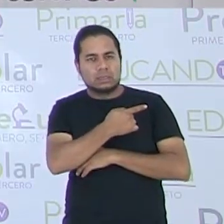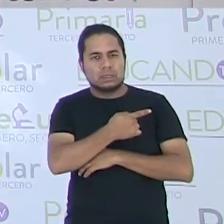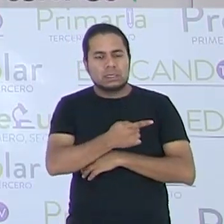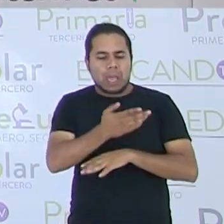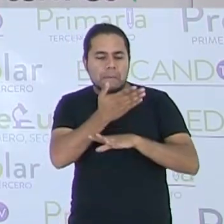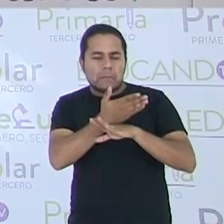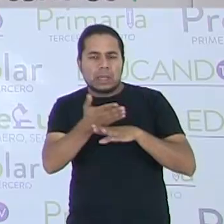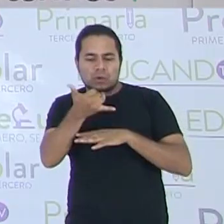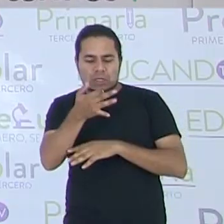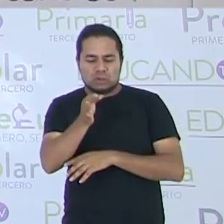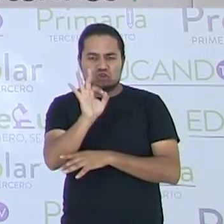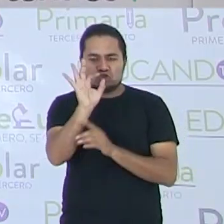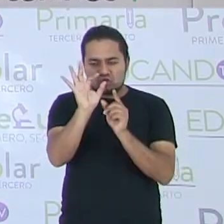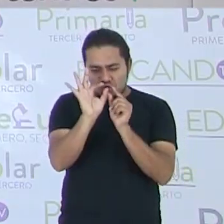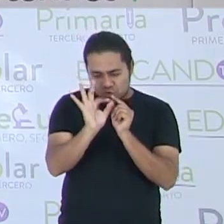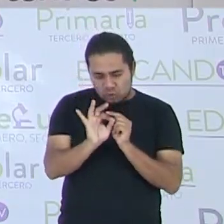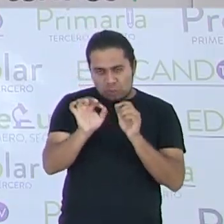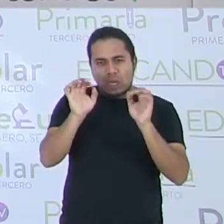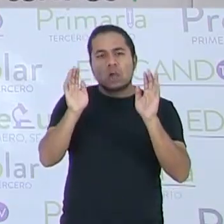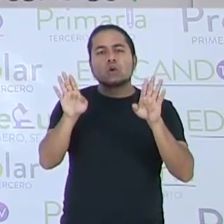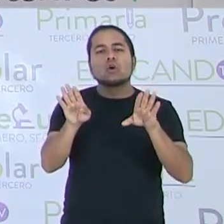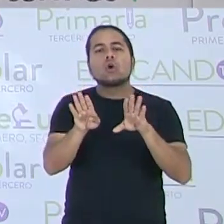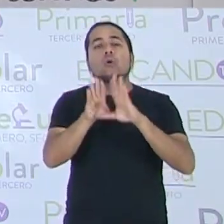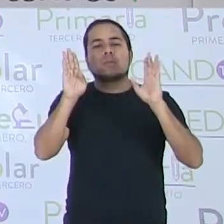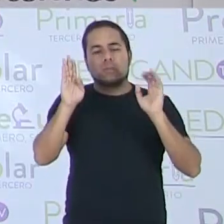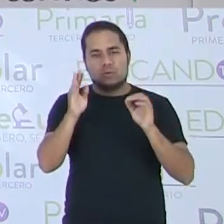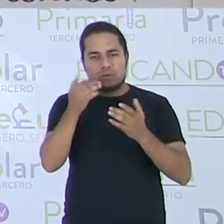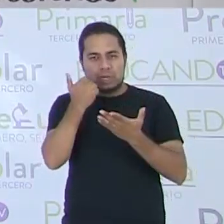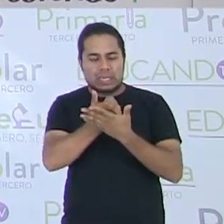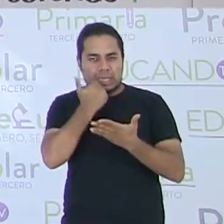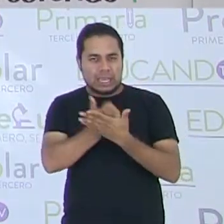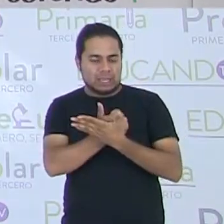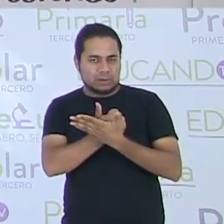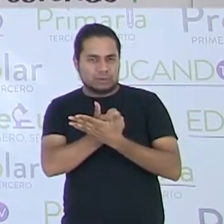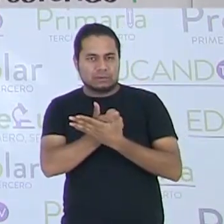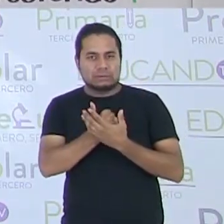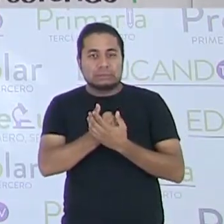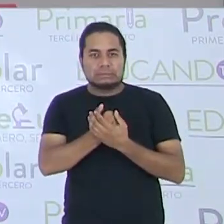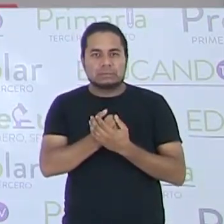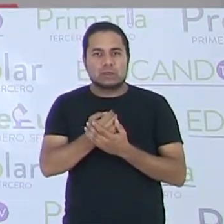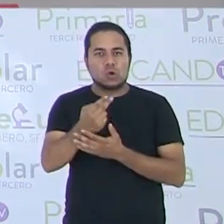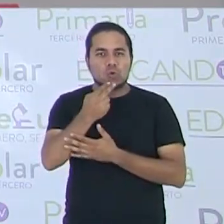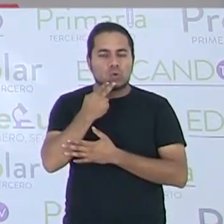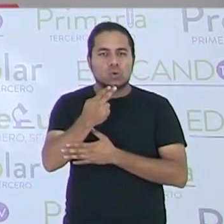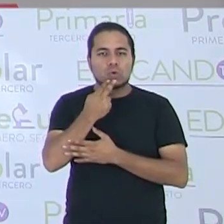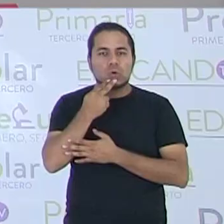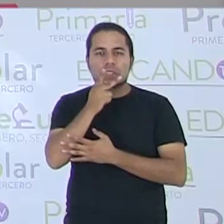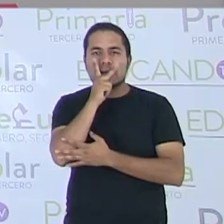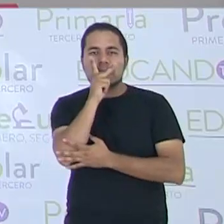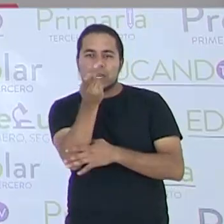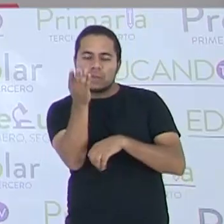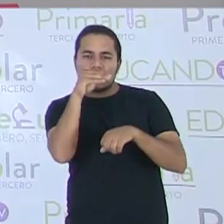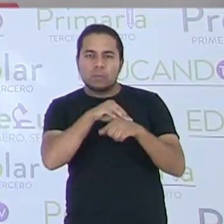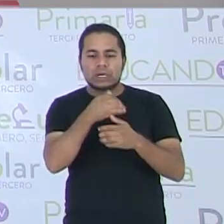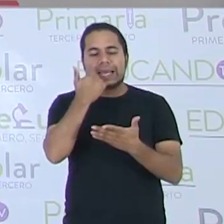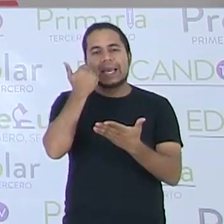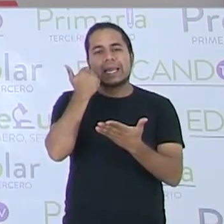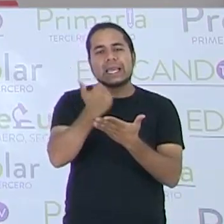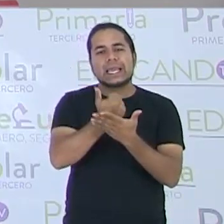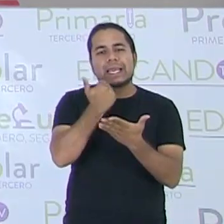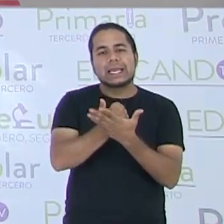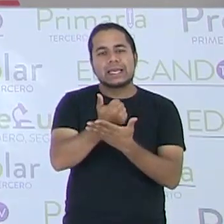blanco y pequeñito como el grano del arroz. Utilizan la palabra como el grano del